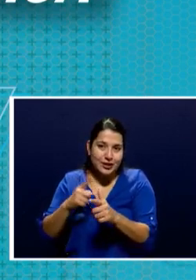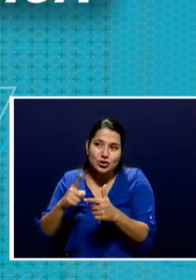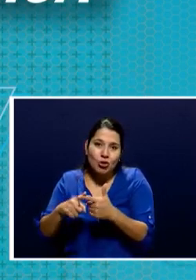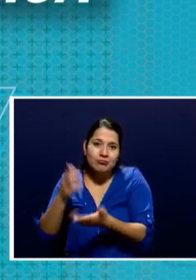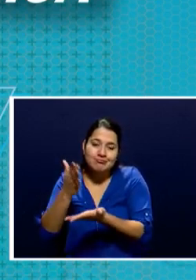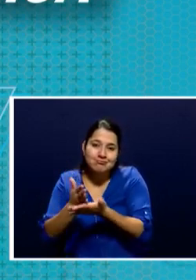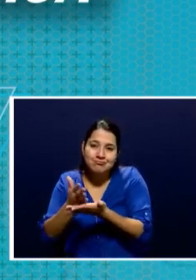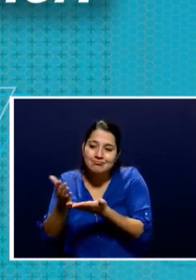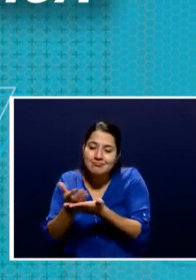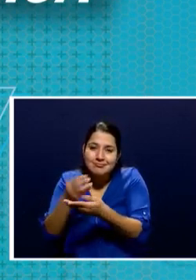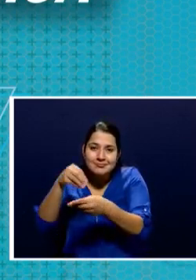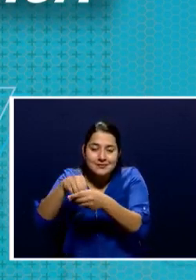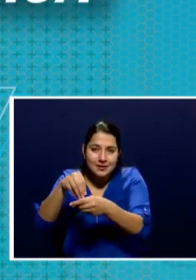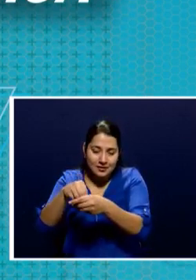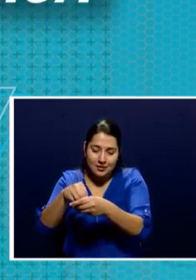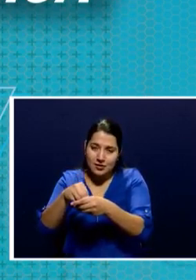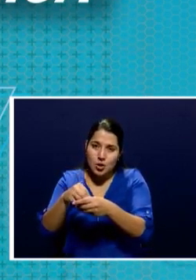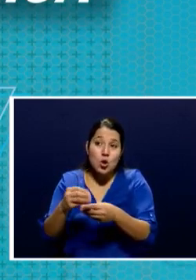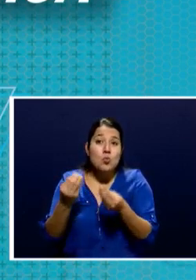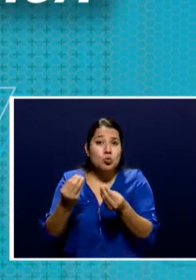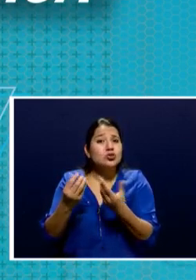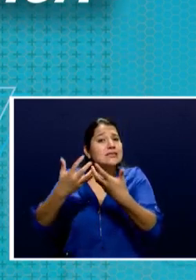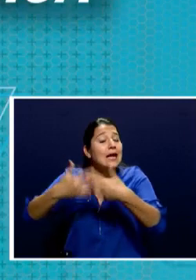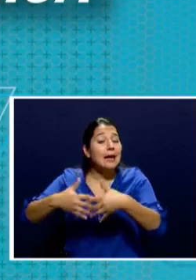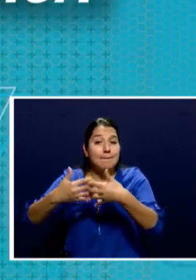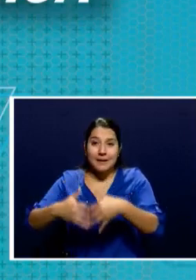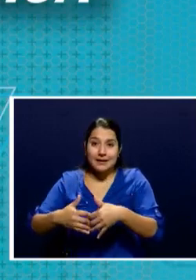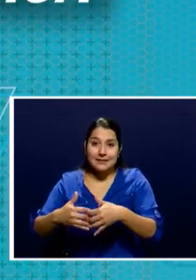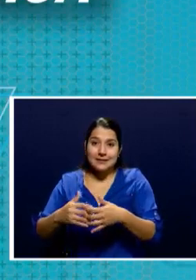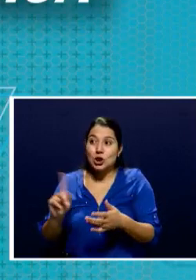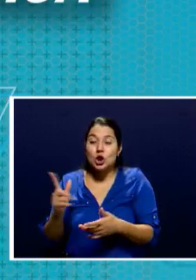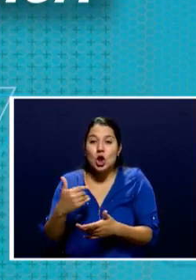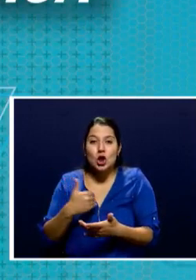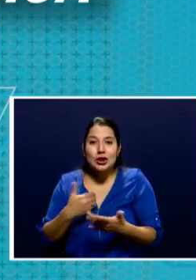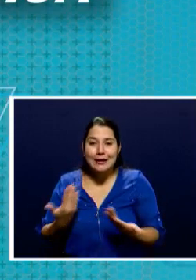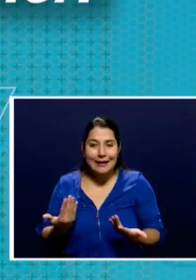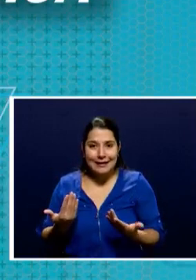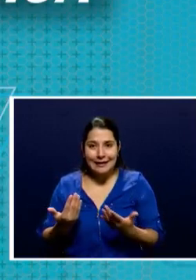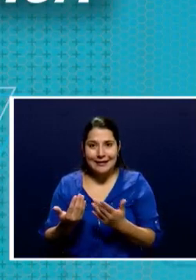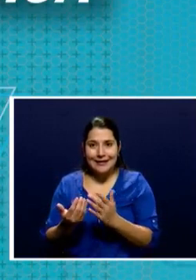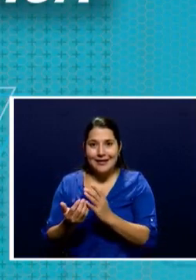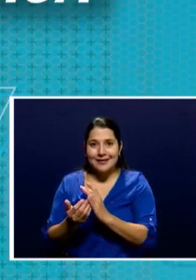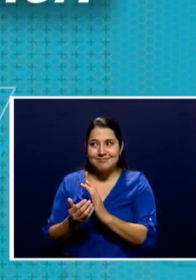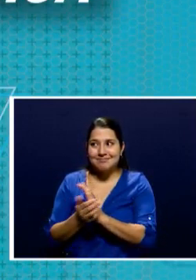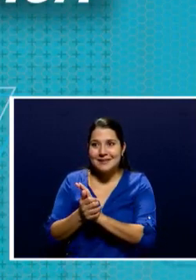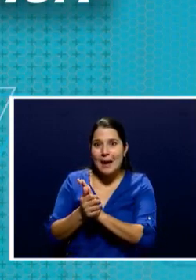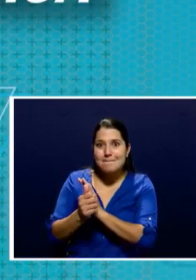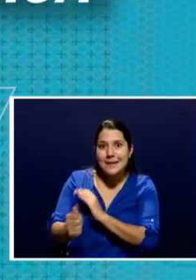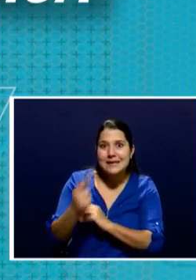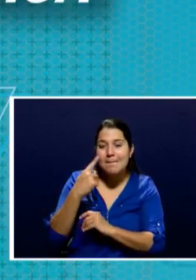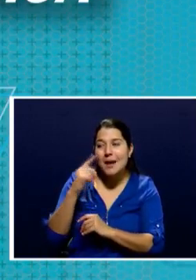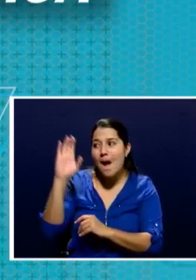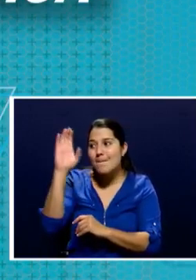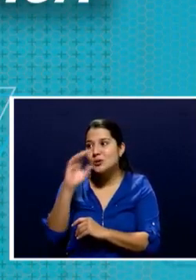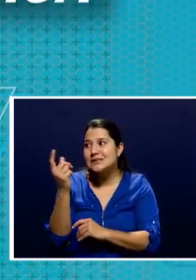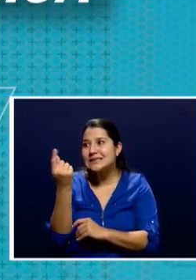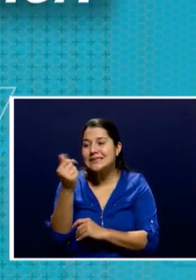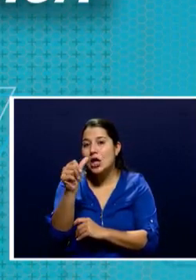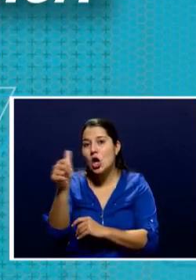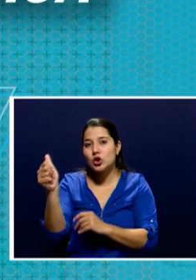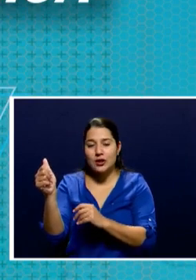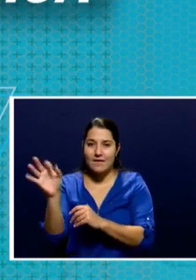clara con empresas que definitivamente no tienen capacidad de generar otros ingresos y por tanto se les hace imposible sostener